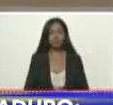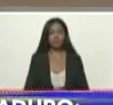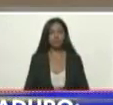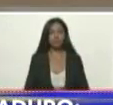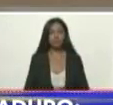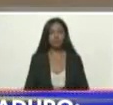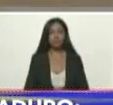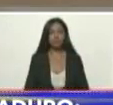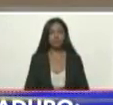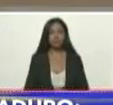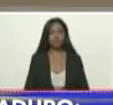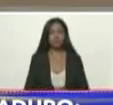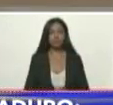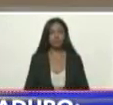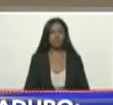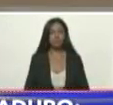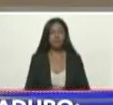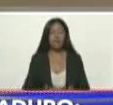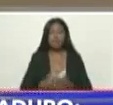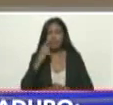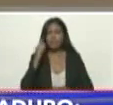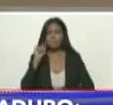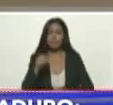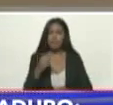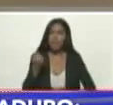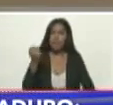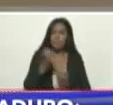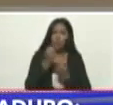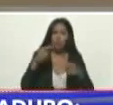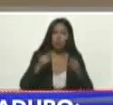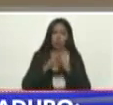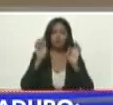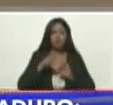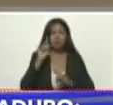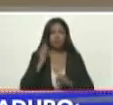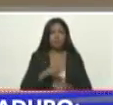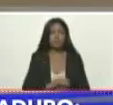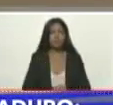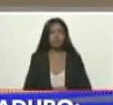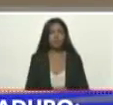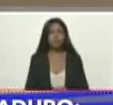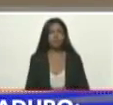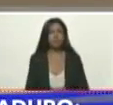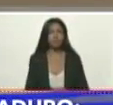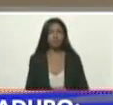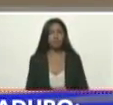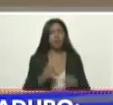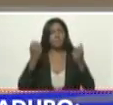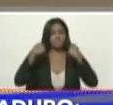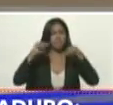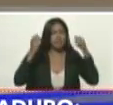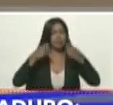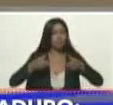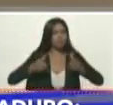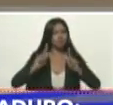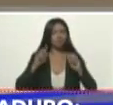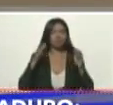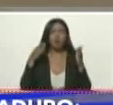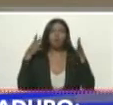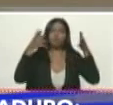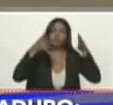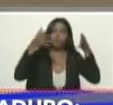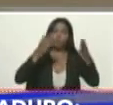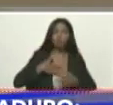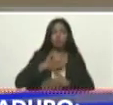Y además, en apoyo a la preparación, a la formación y a